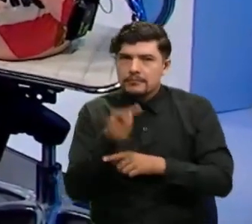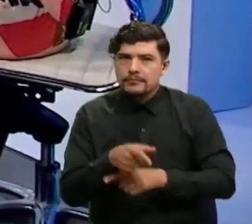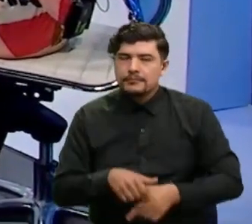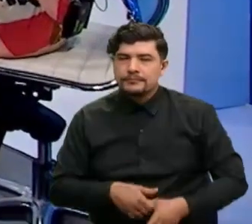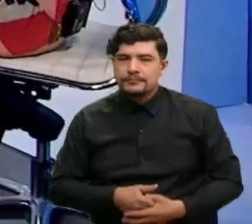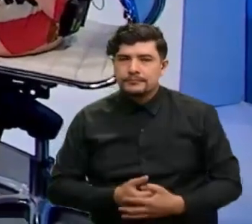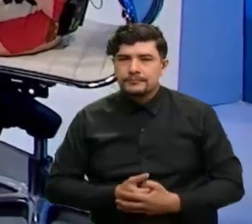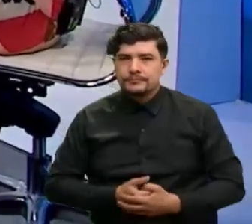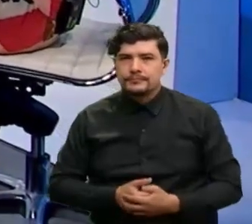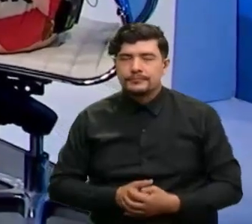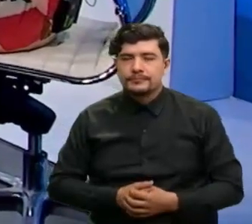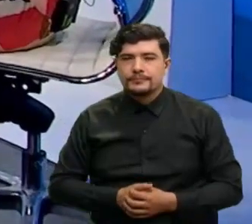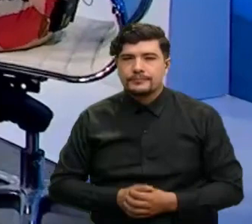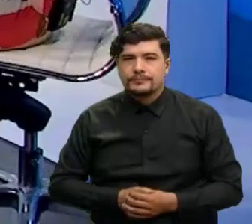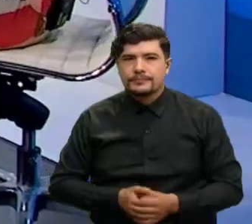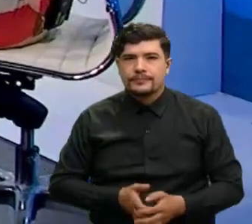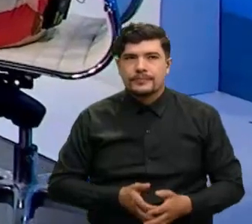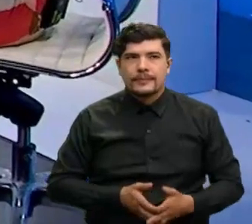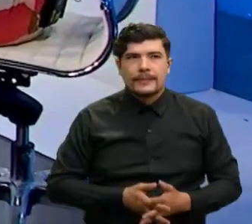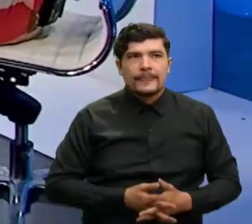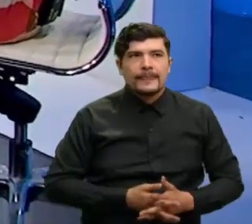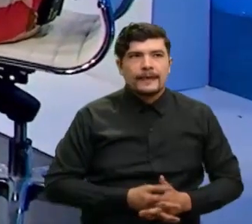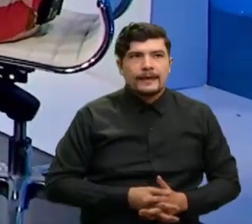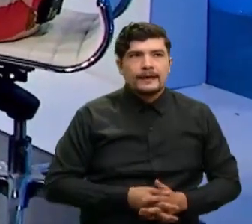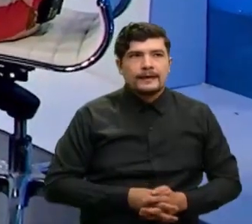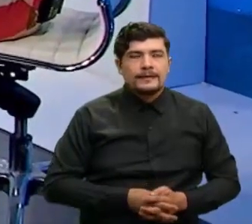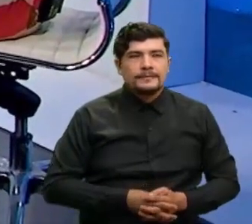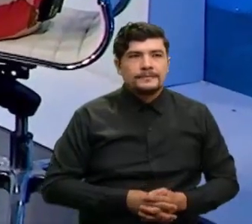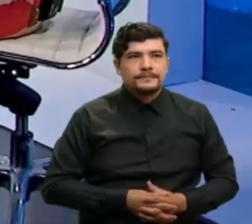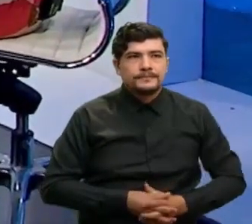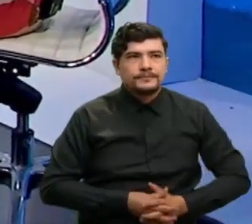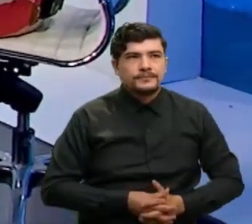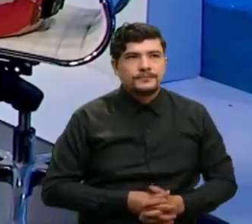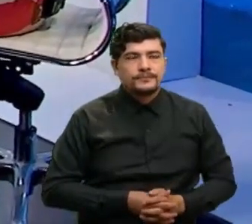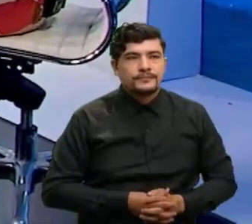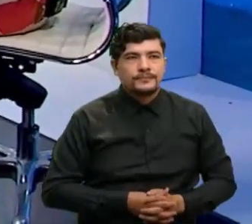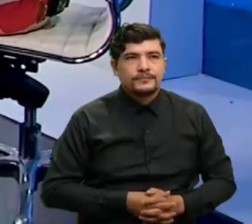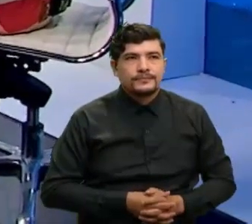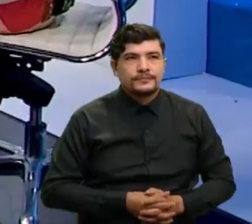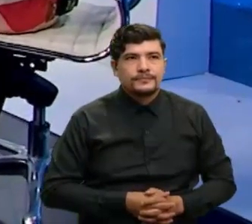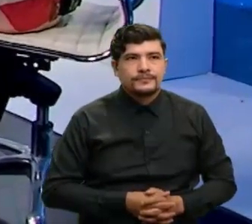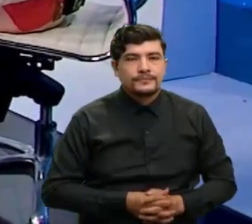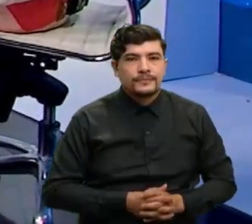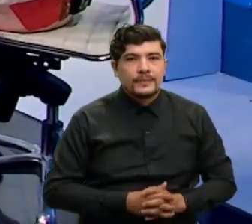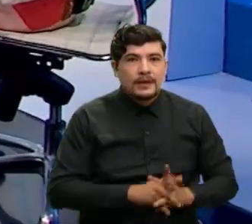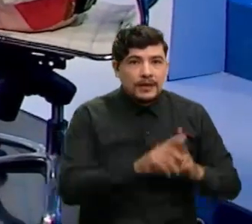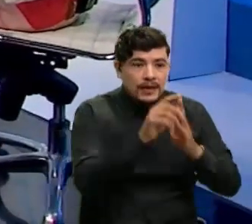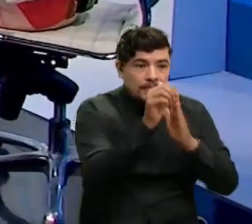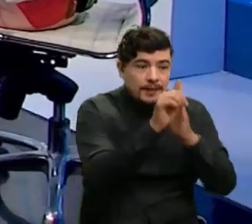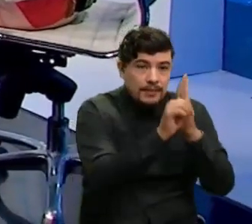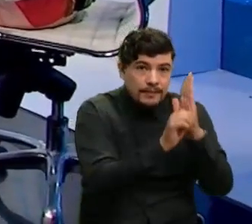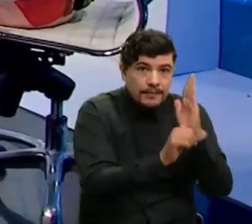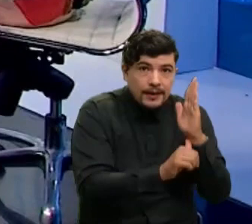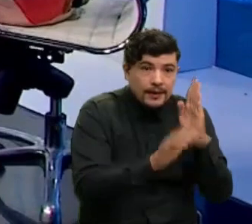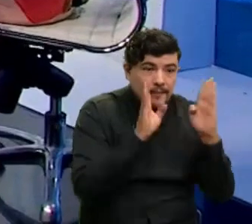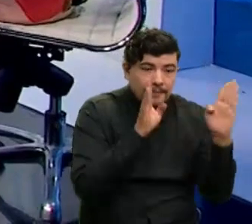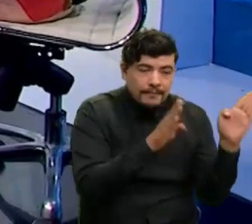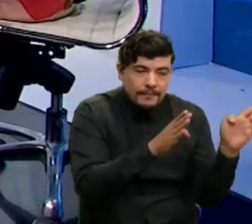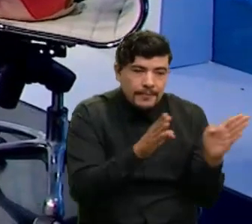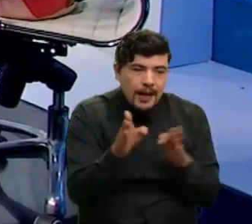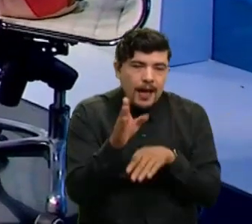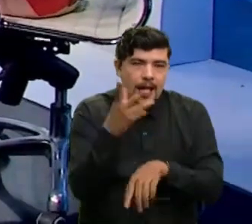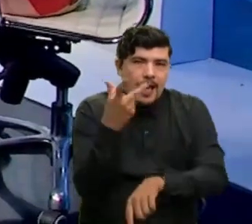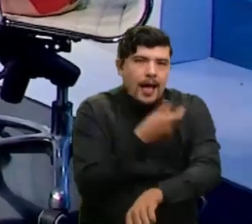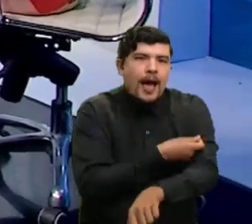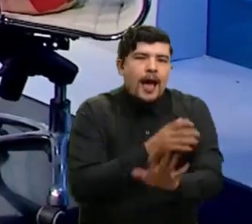Diana, nosotros debemos pues aplicar este programa ceñidos también a las directrices del Programa Nacional de Vacunación del